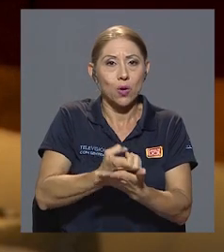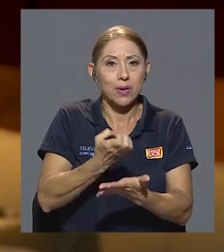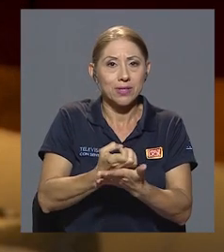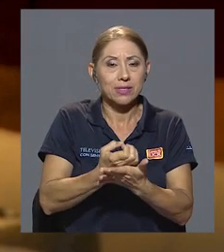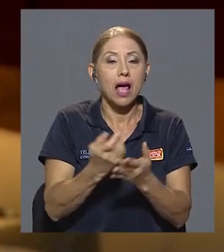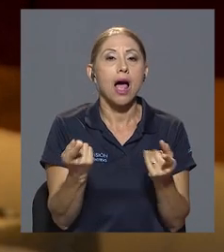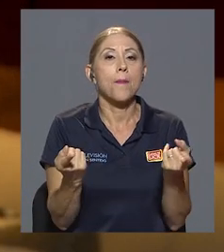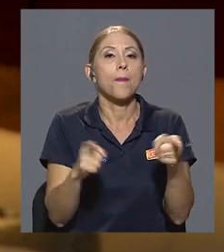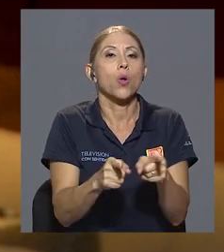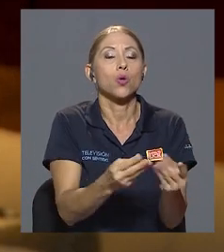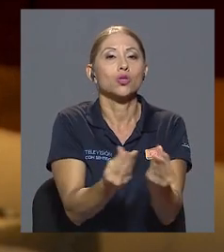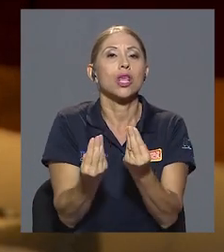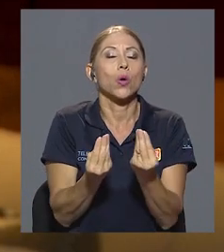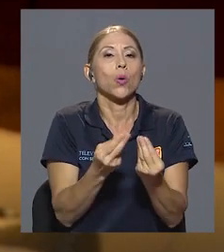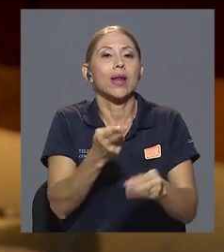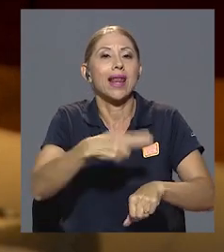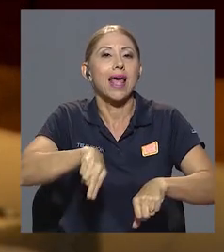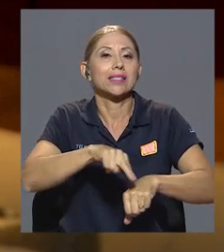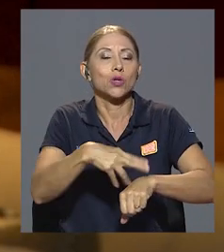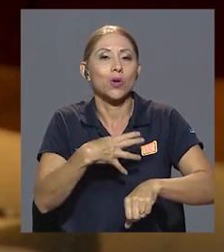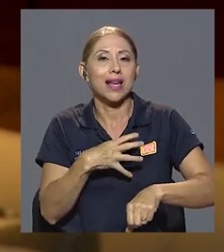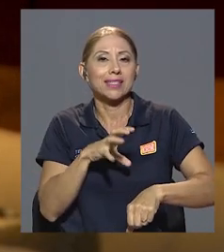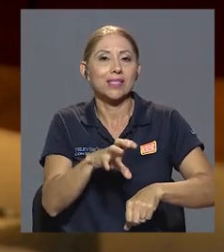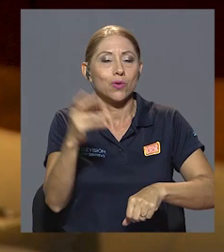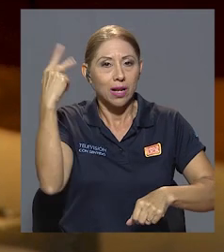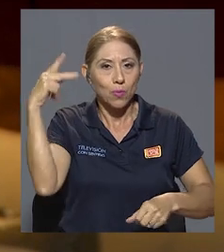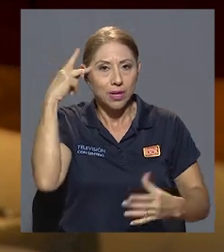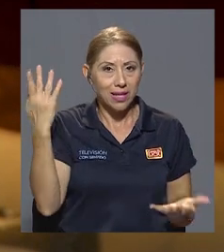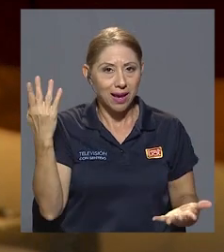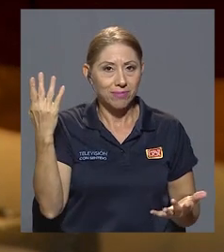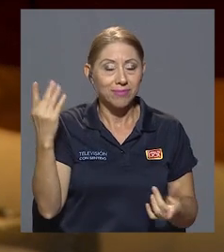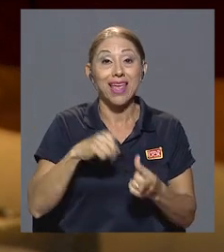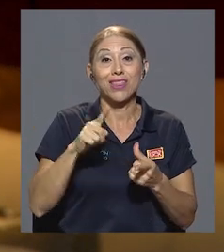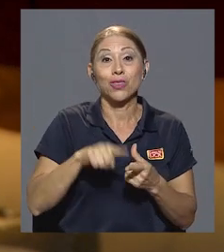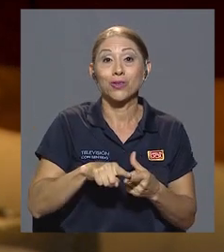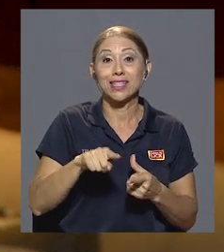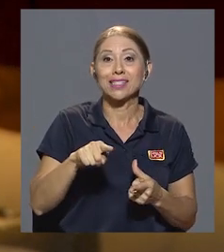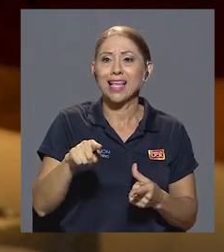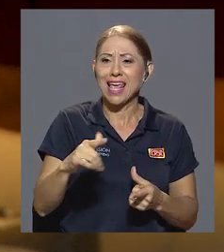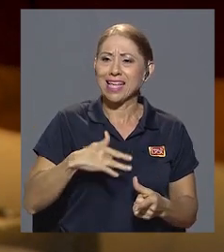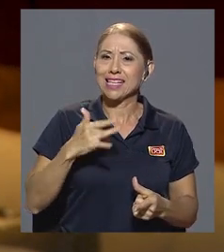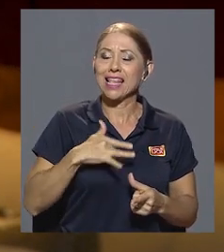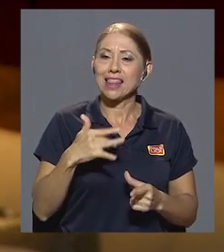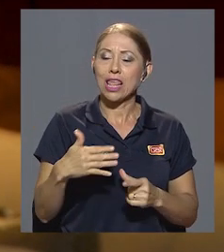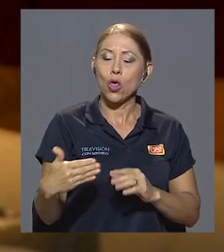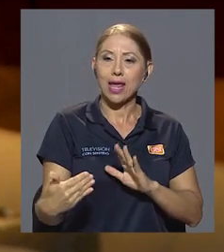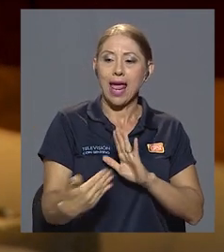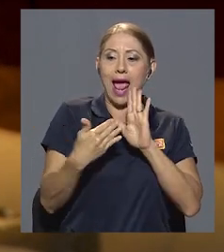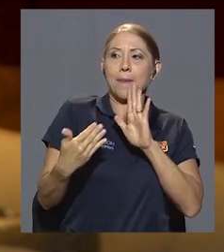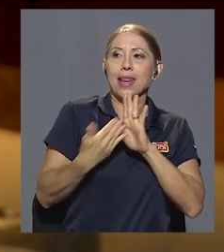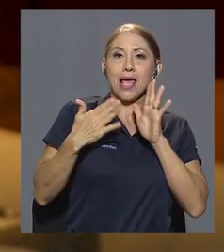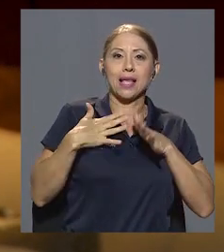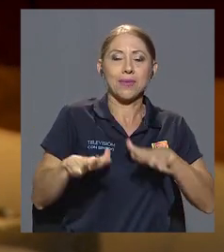una nacionalización de la política y que entonces ese sentido de amenaza del espacio de vida